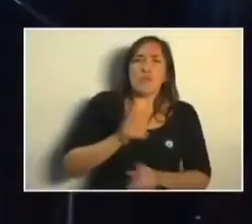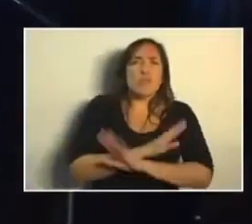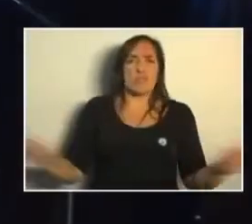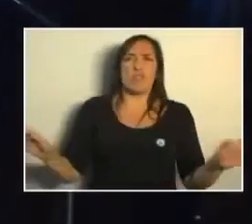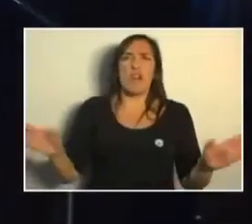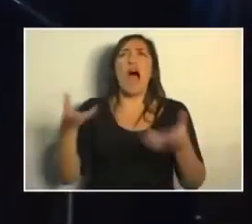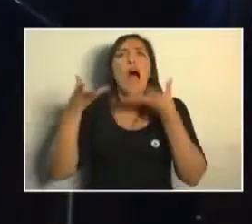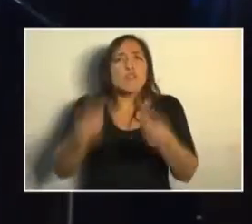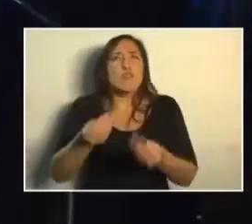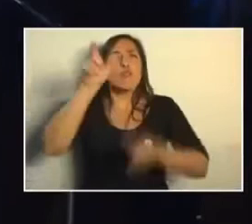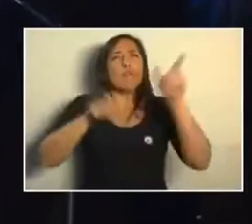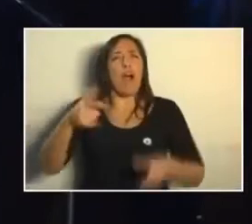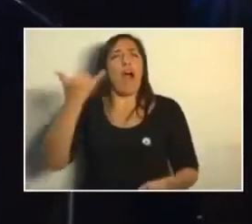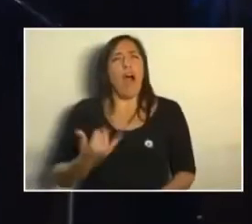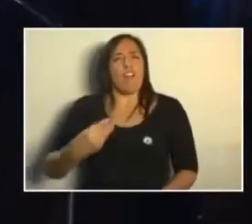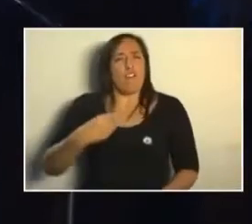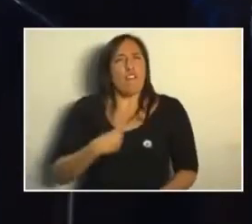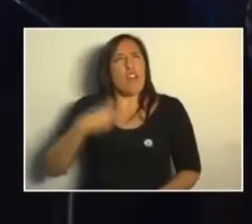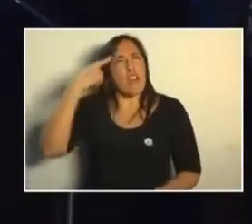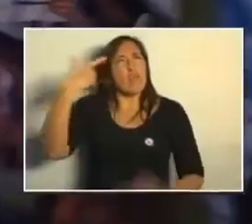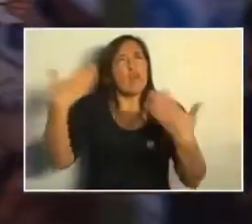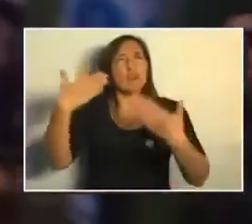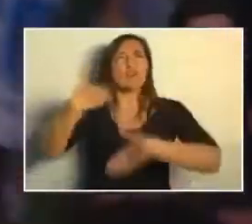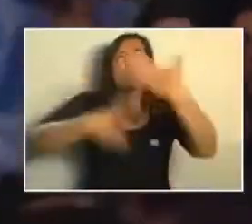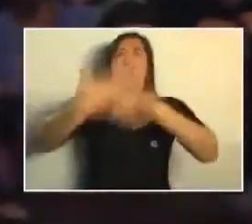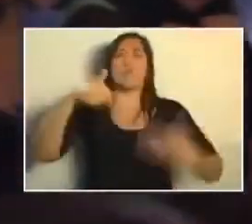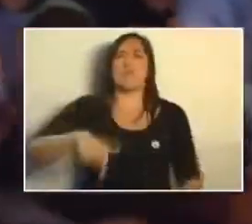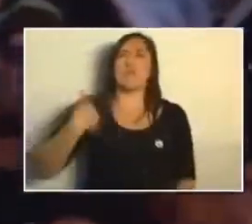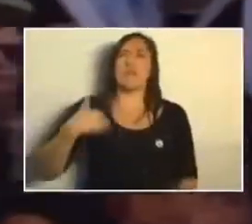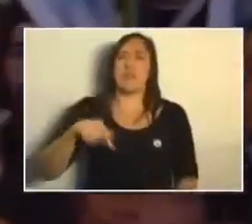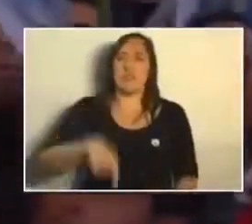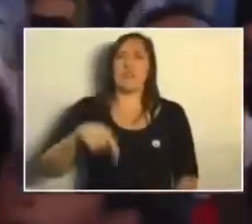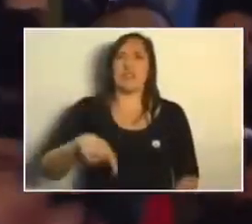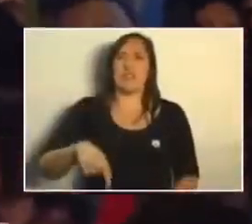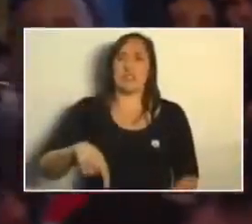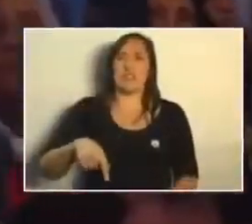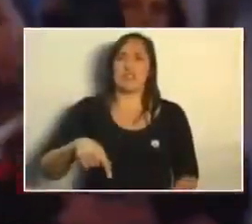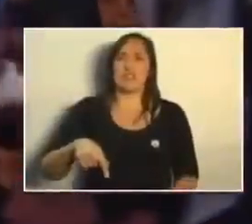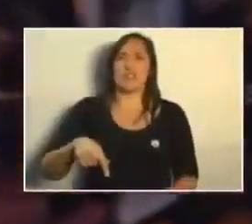que ayuden a generar fe en el país y en las posibilidades que tenemos.